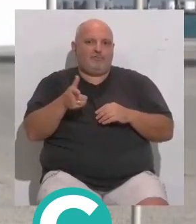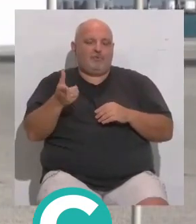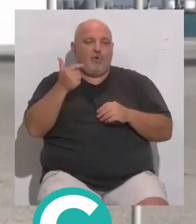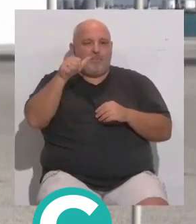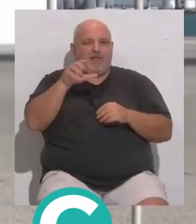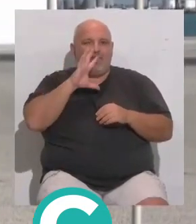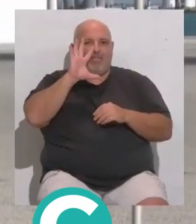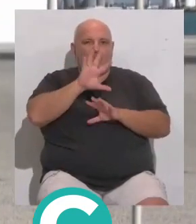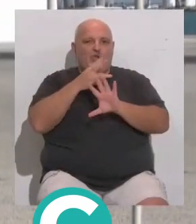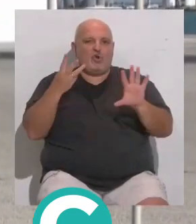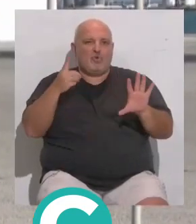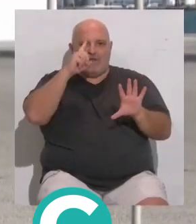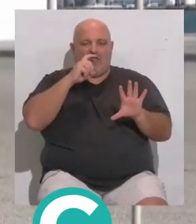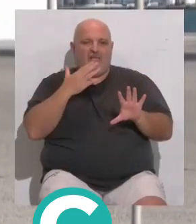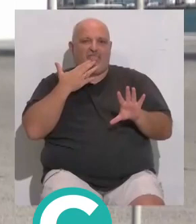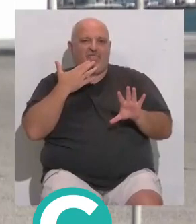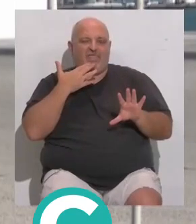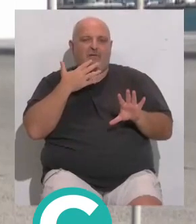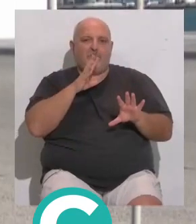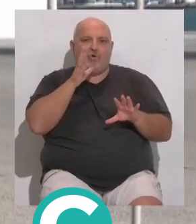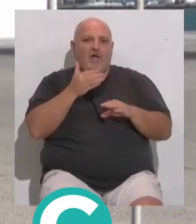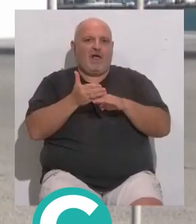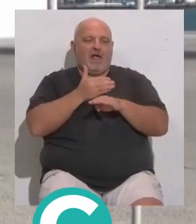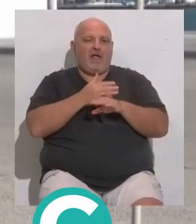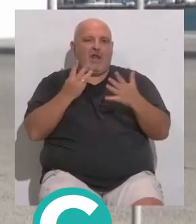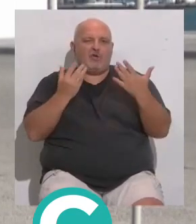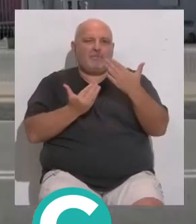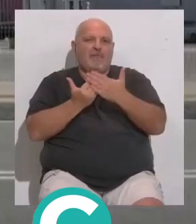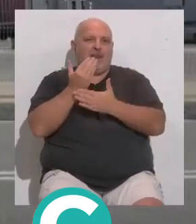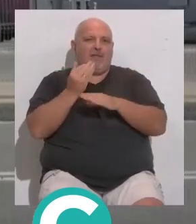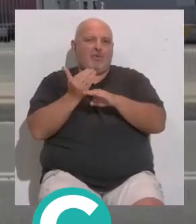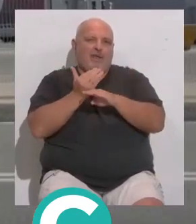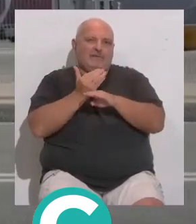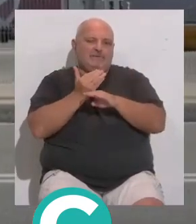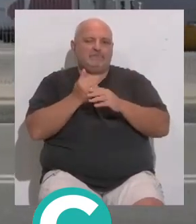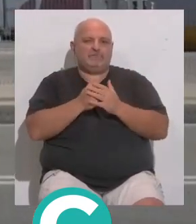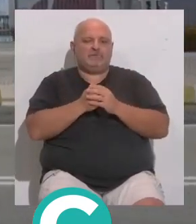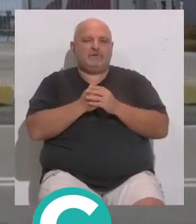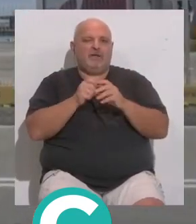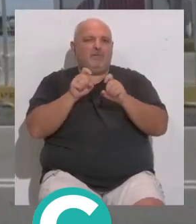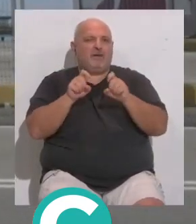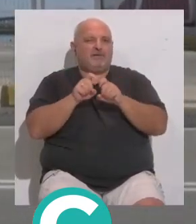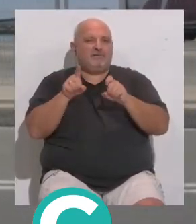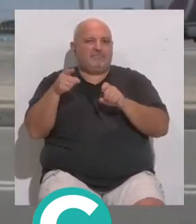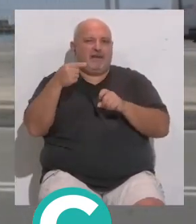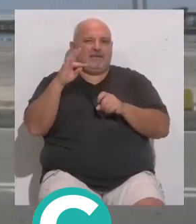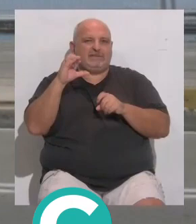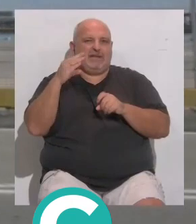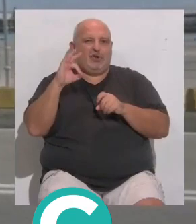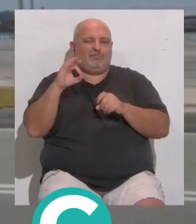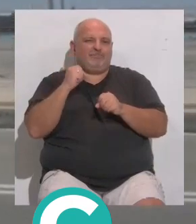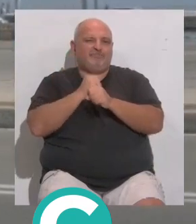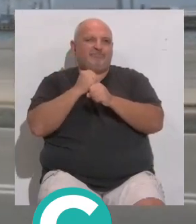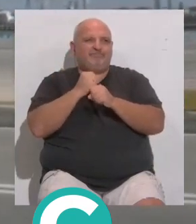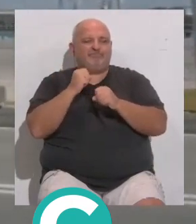hombre de 58 años que sucedía poco antes de las 8 de la mañana. Operarios de la empresa Gesteco, que realizaban trabajos